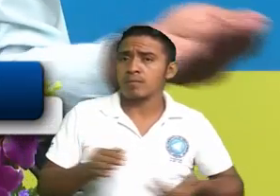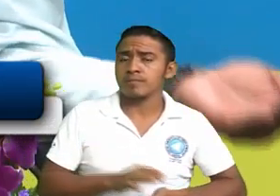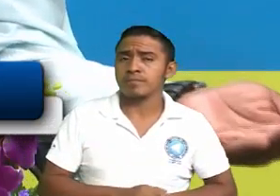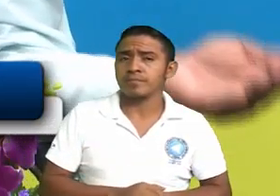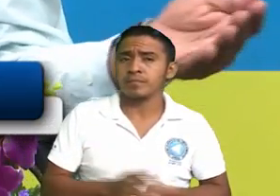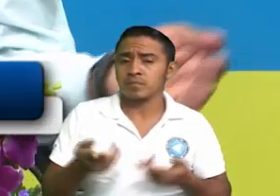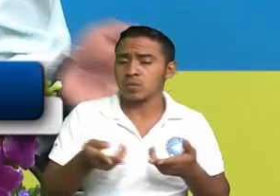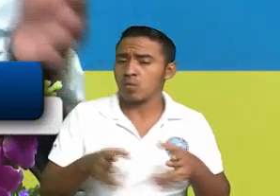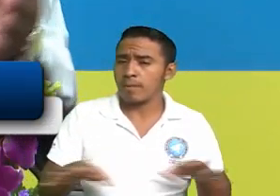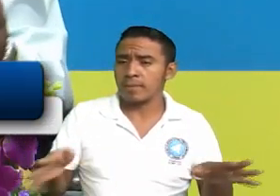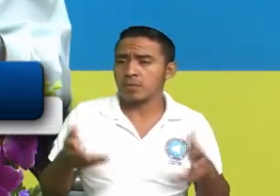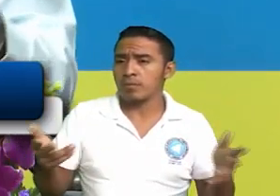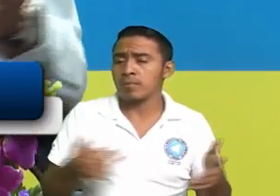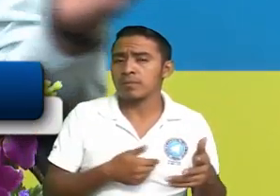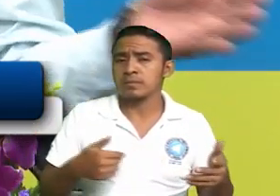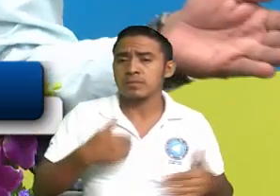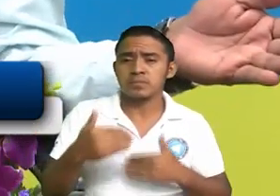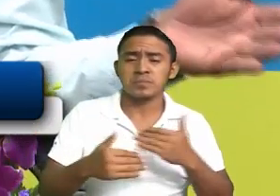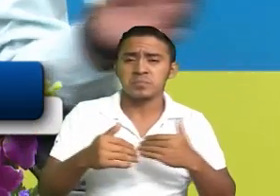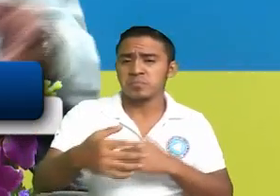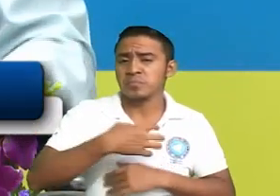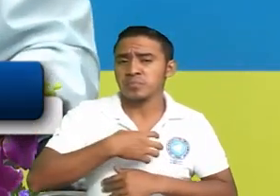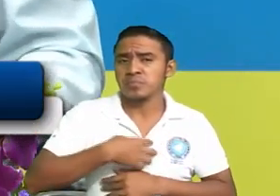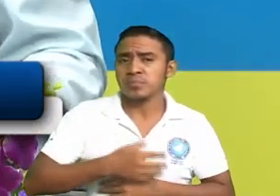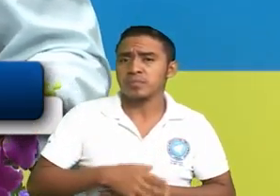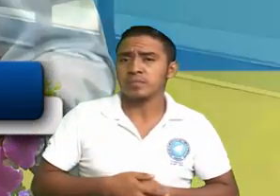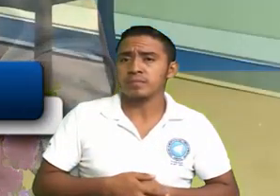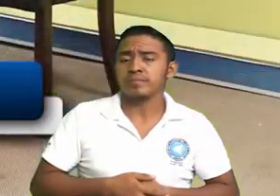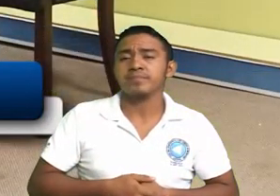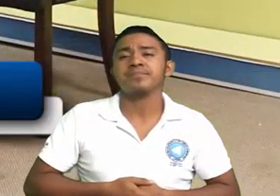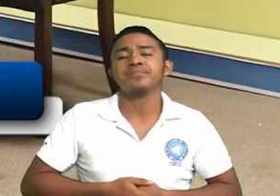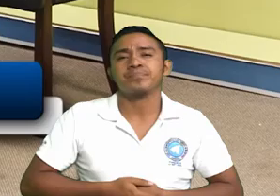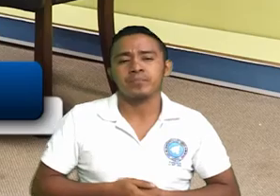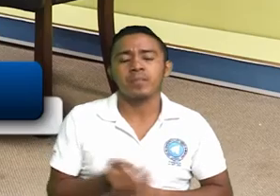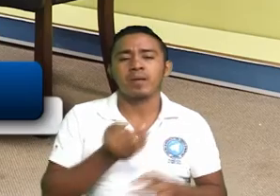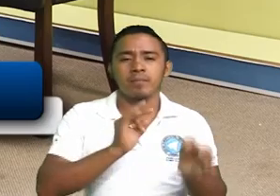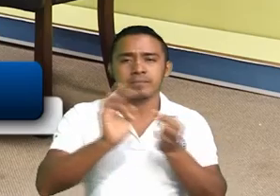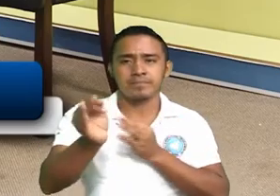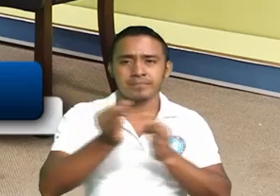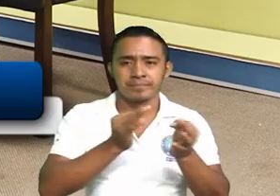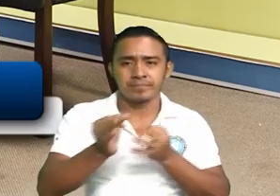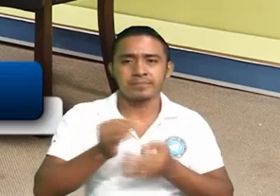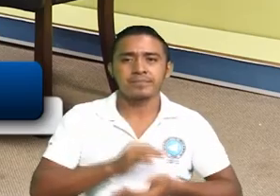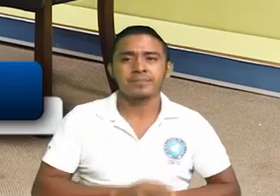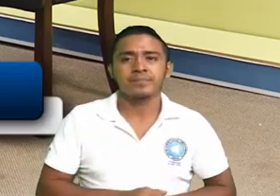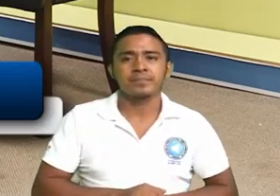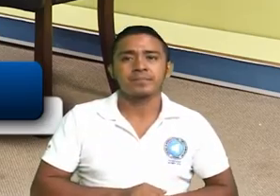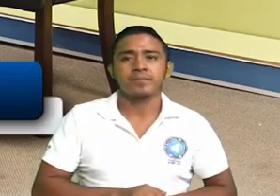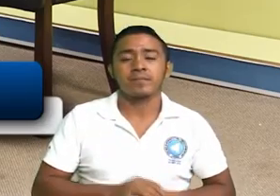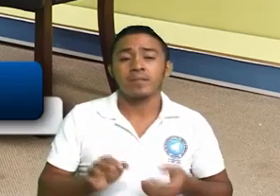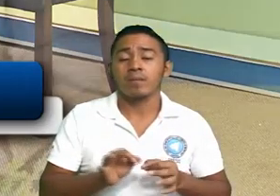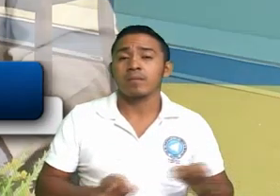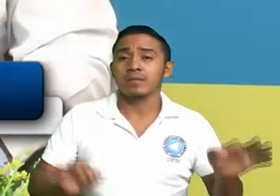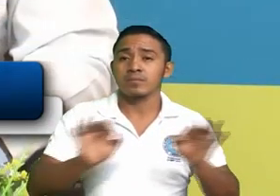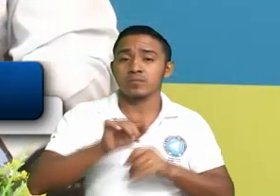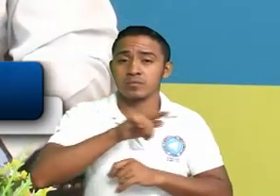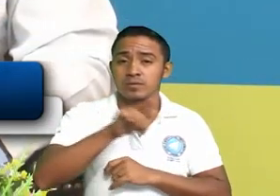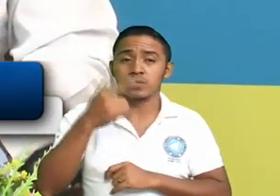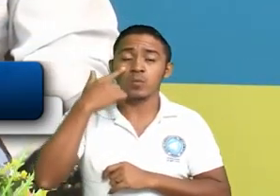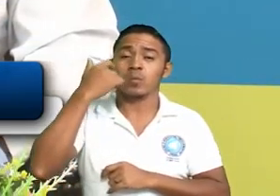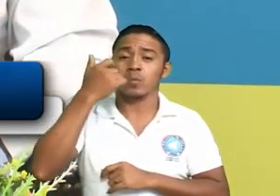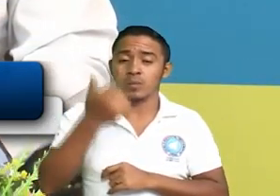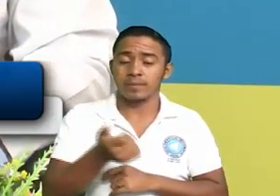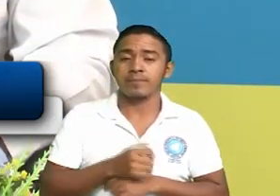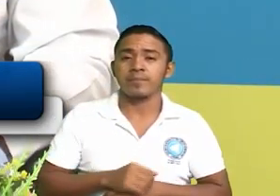primera vez. Se preocupa muchas veces porque el niño duerme mucho. Hay una preocupación. Sí. Eso no debe alarmar a